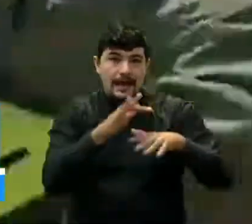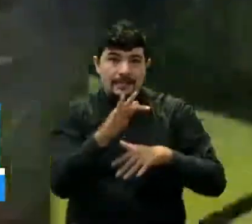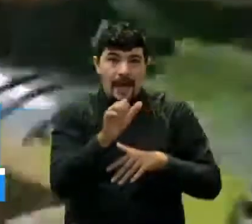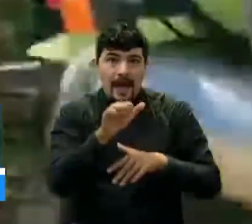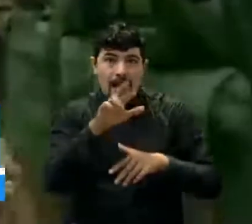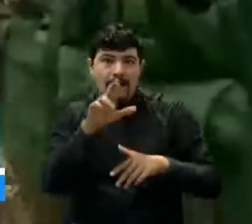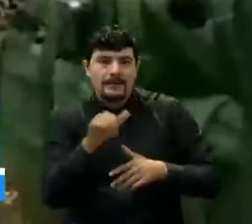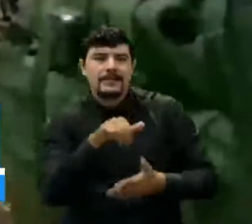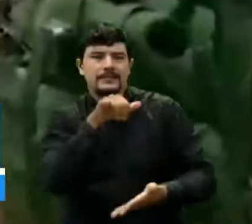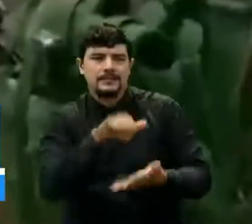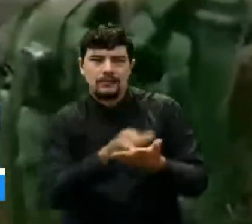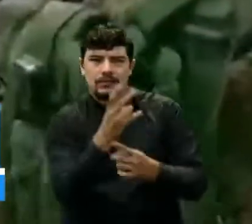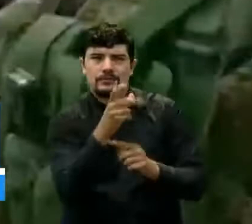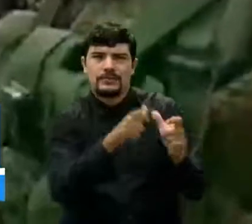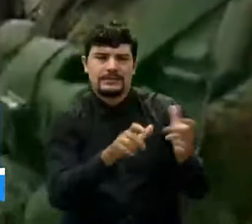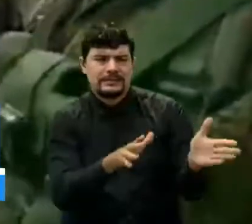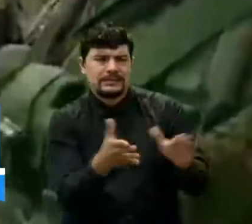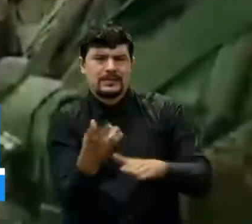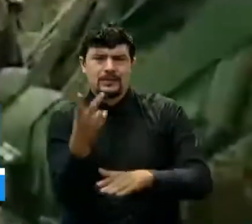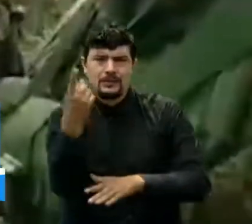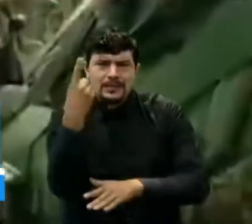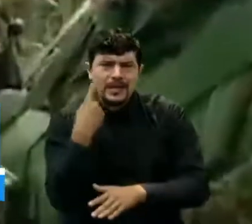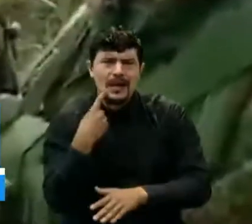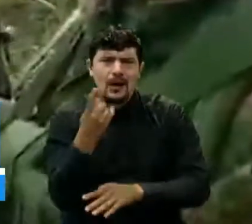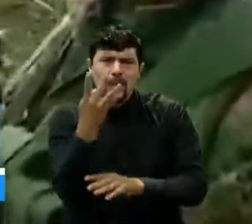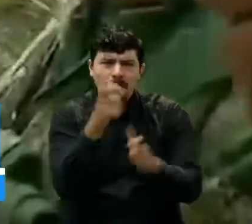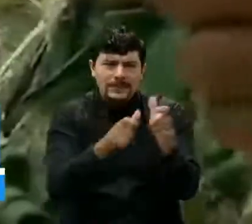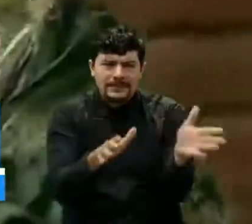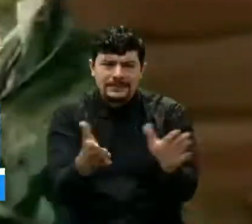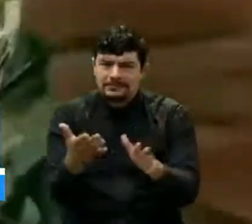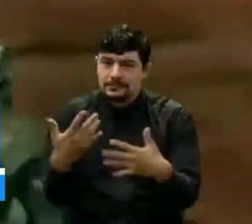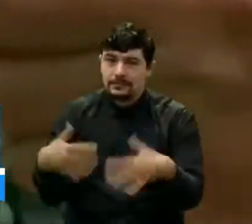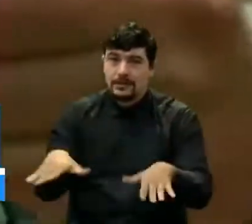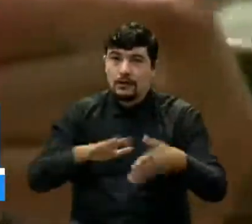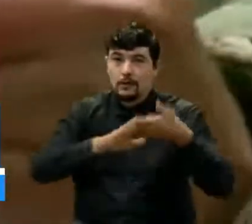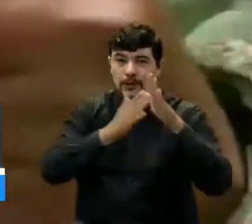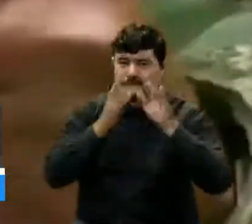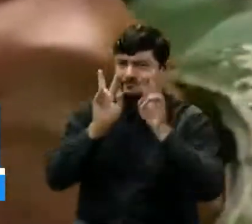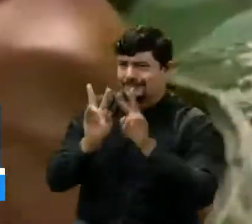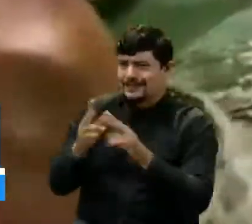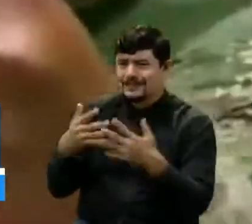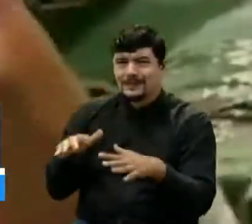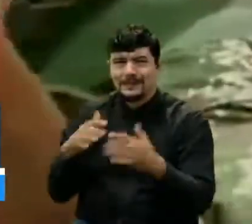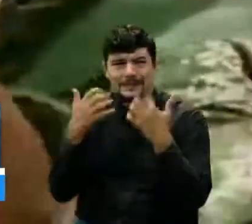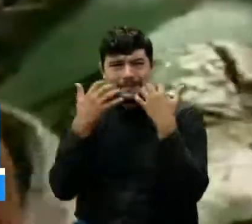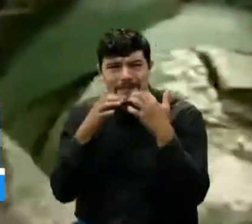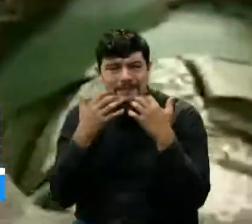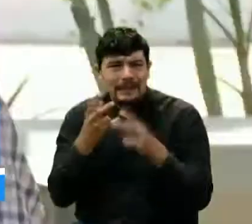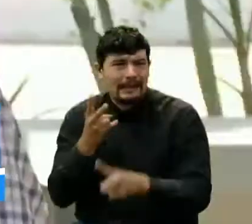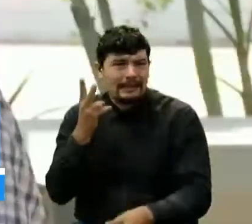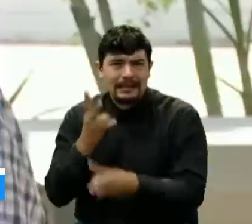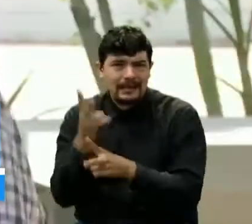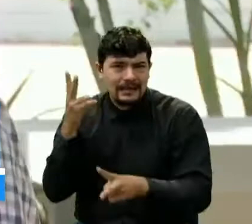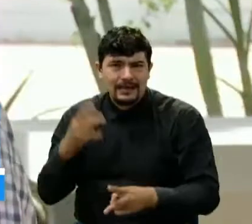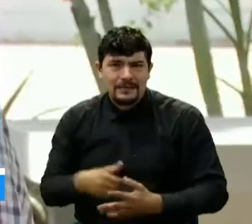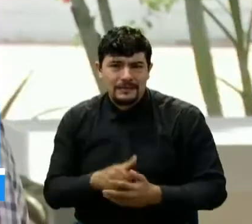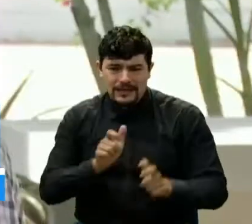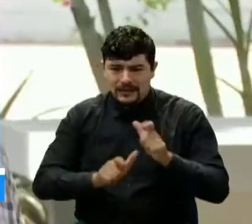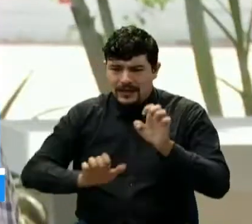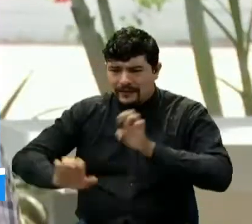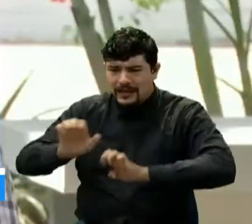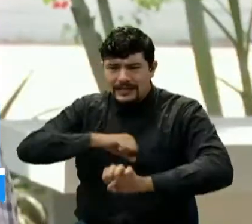día despiertan la zozobra en la región no solo de la comunidad, sino también de los defensores de derechos humanos. La violencia no da